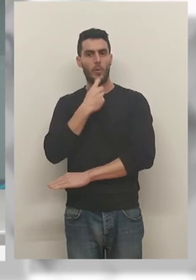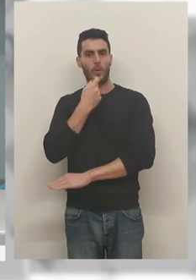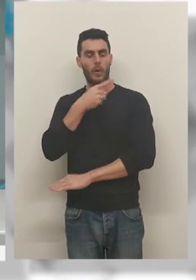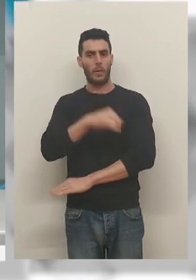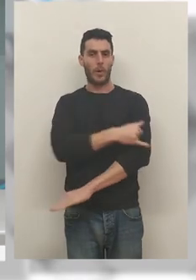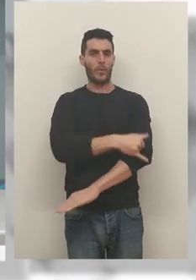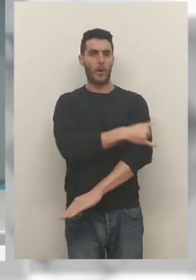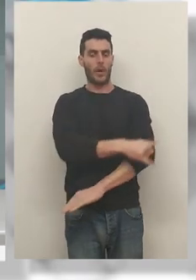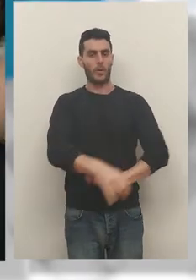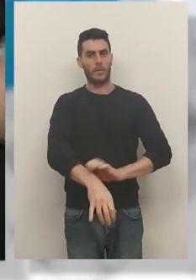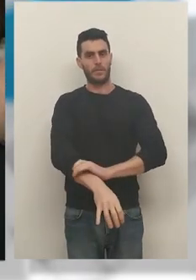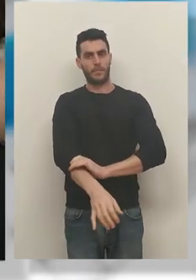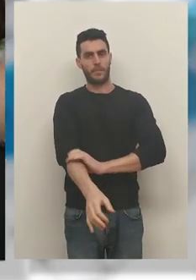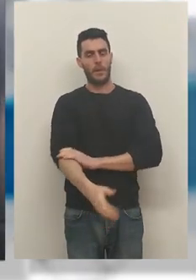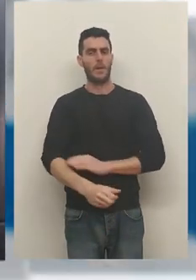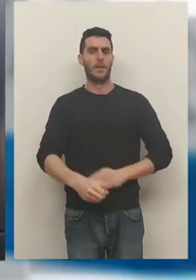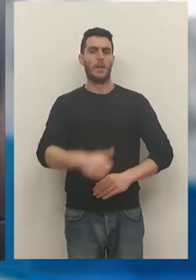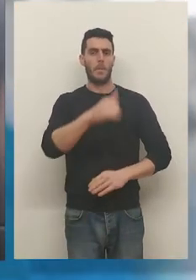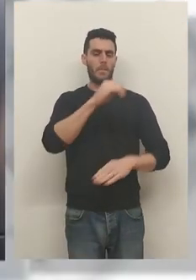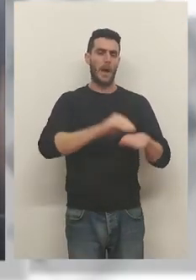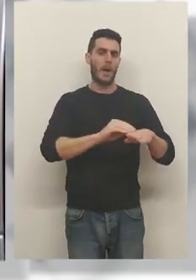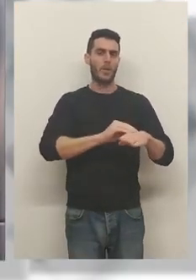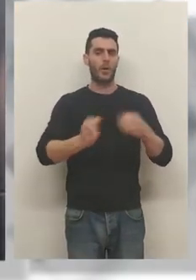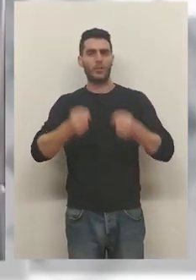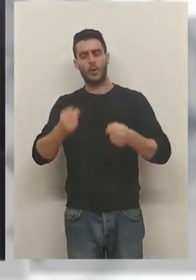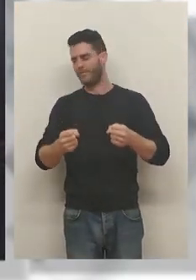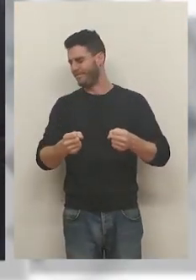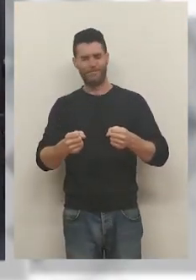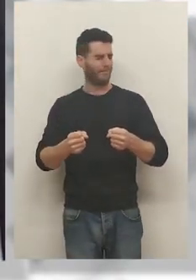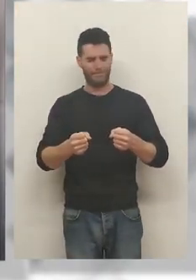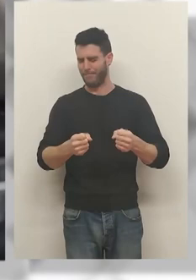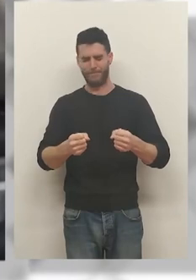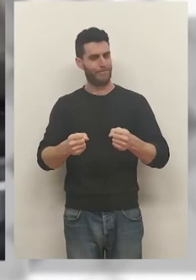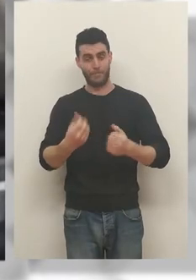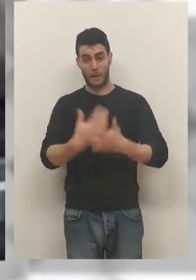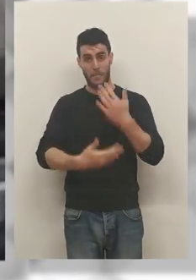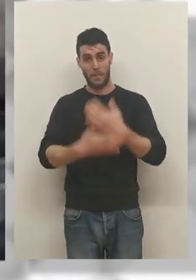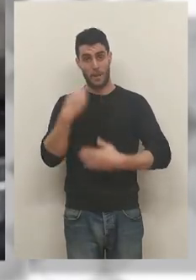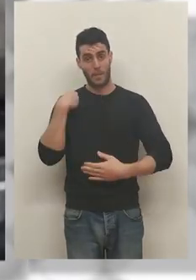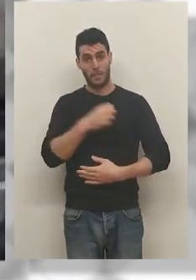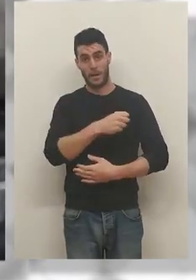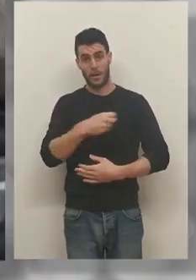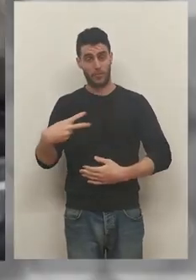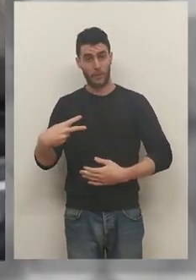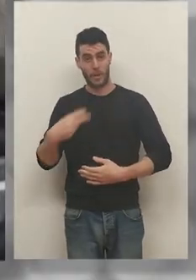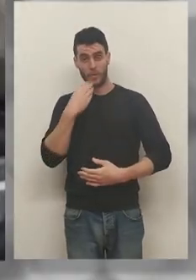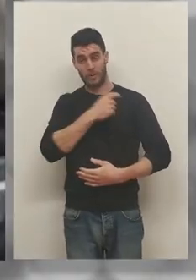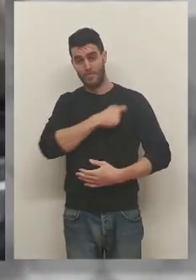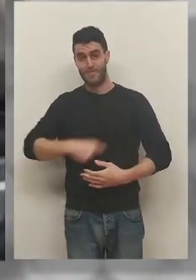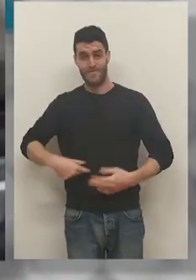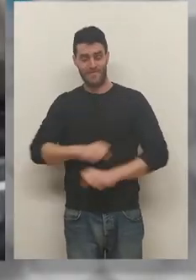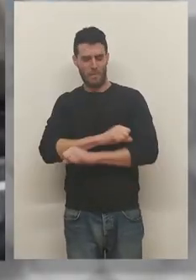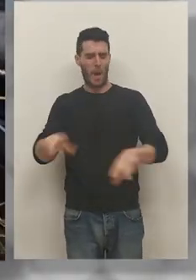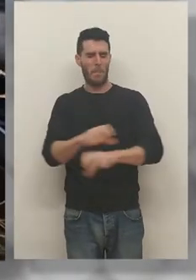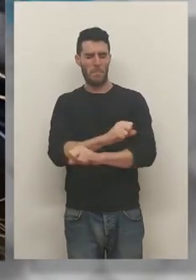regional beber y conducir no es una buena idea una mala combinación a la que se le puede unir no ponerse